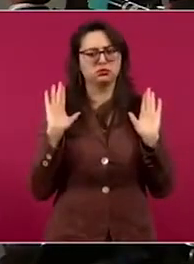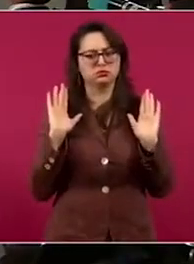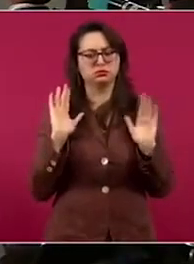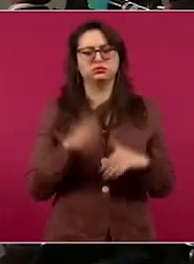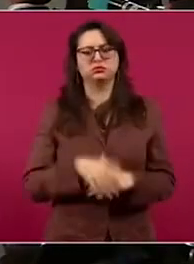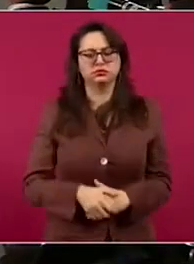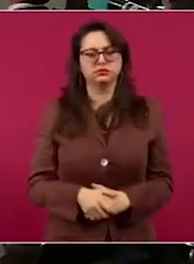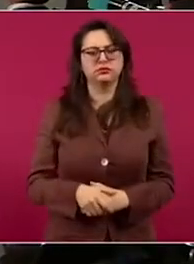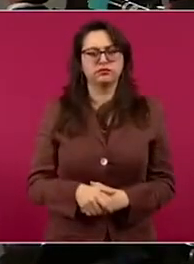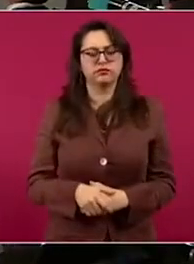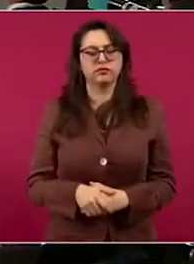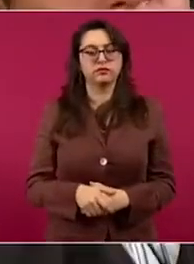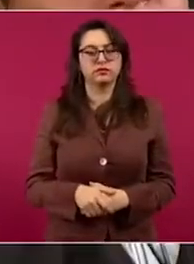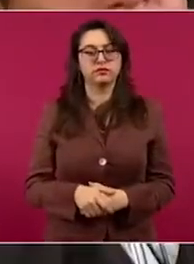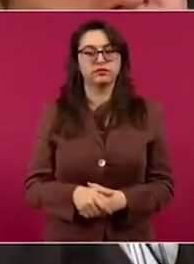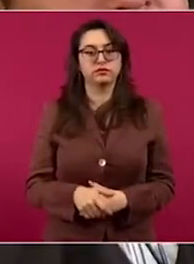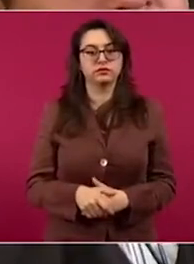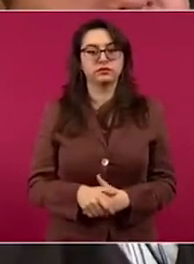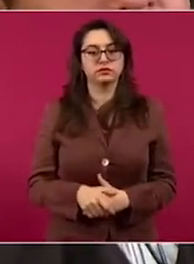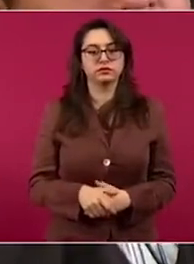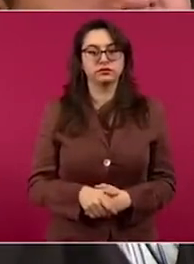ahí